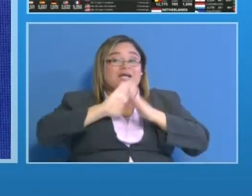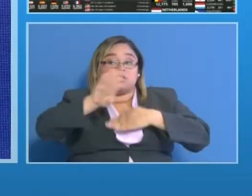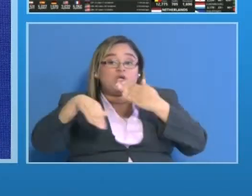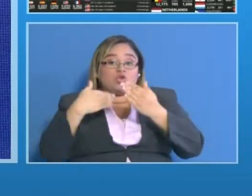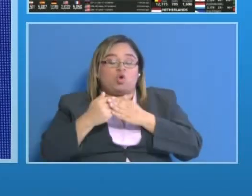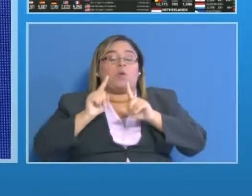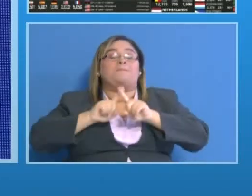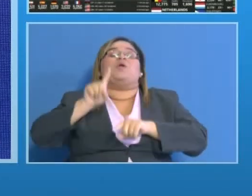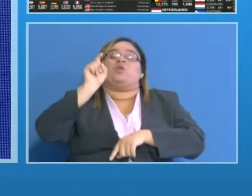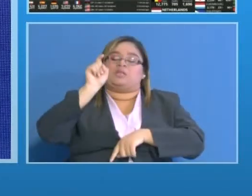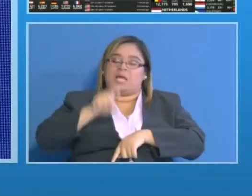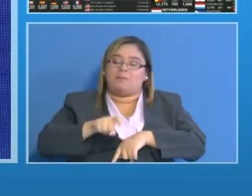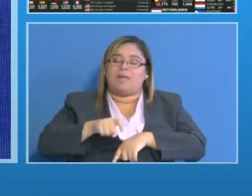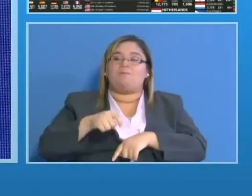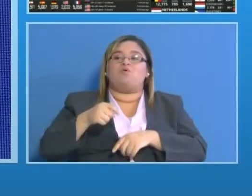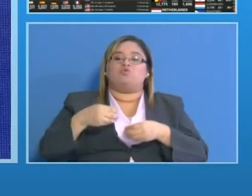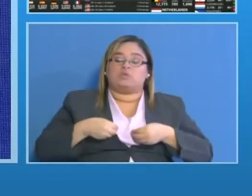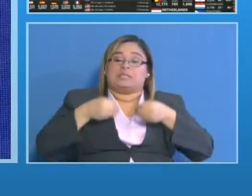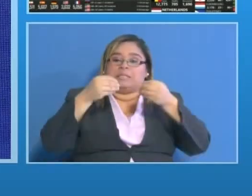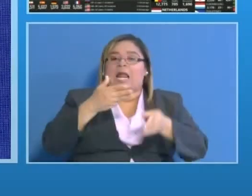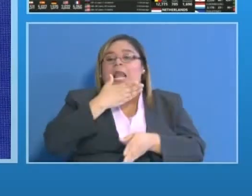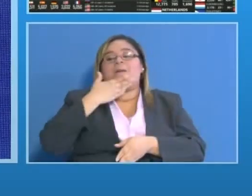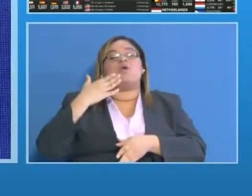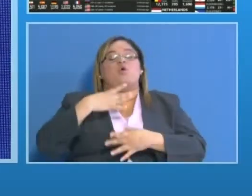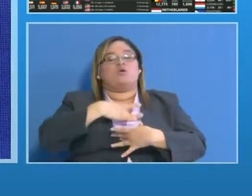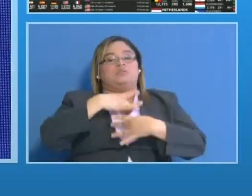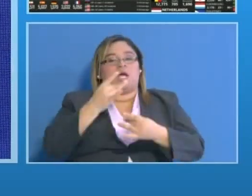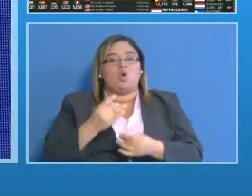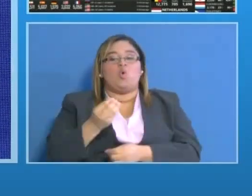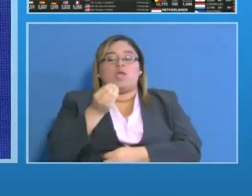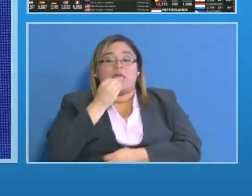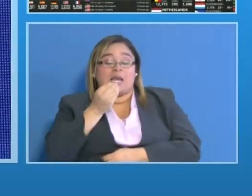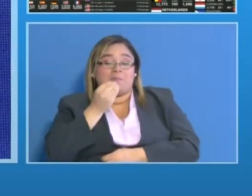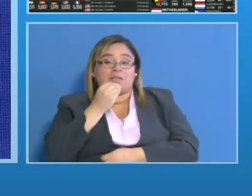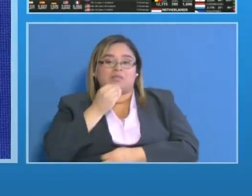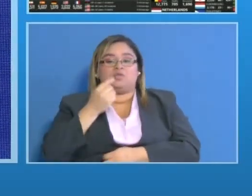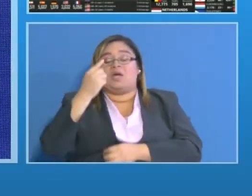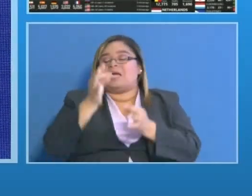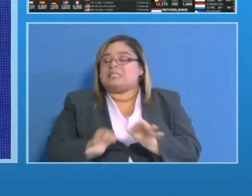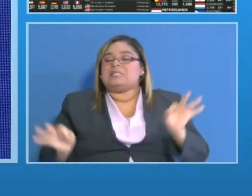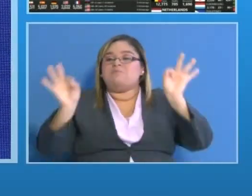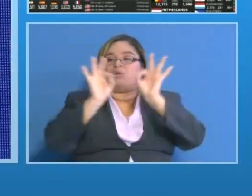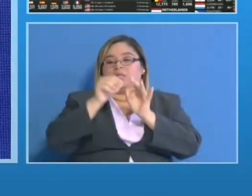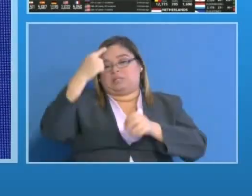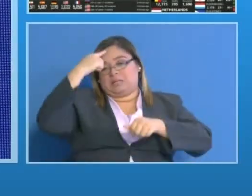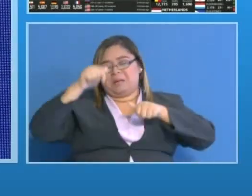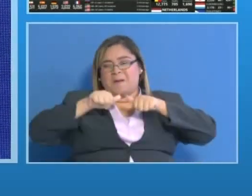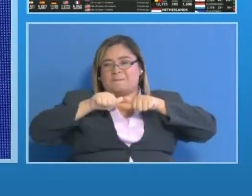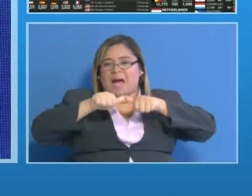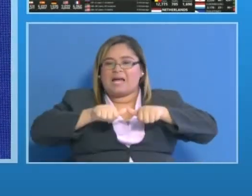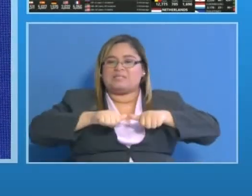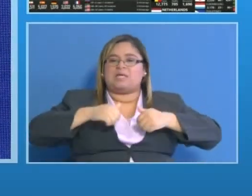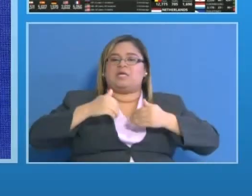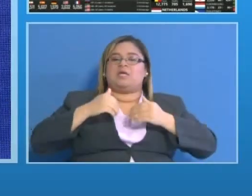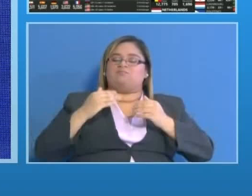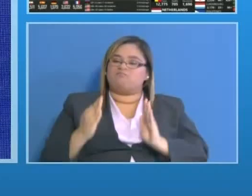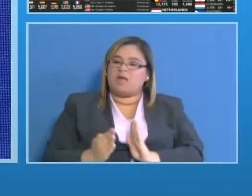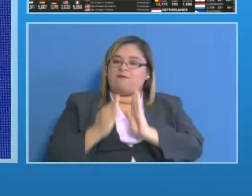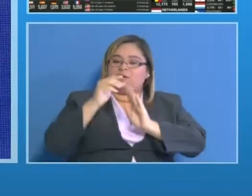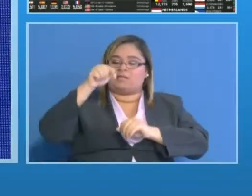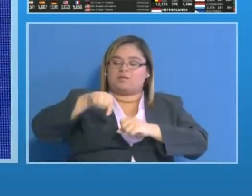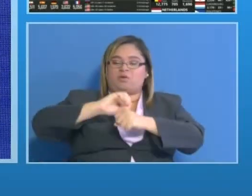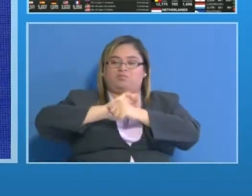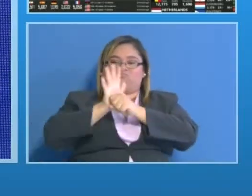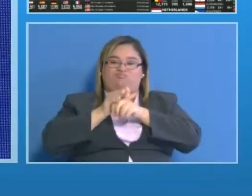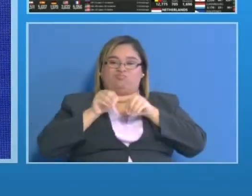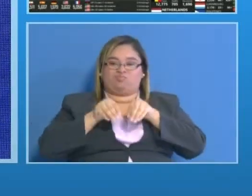población su salud, la alimentación, que son indispensables para poder seguir viviendo y enfrentando con esa